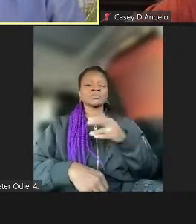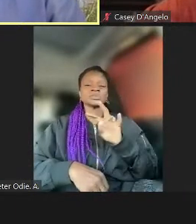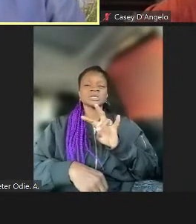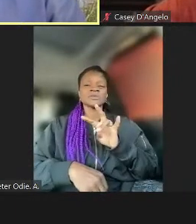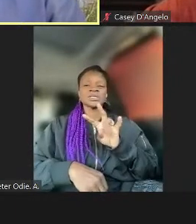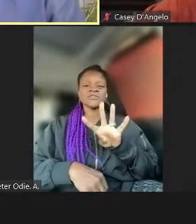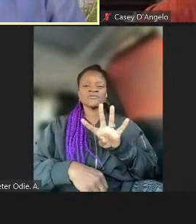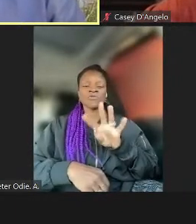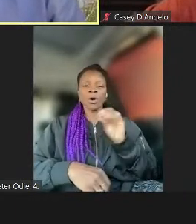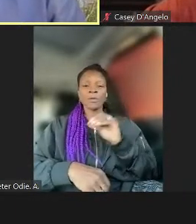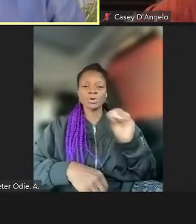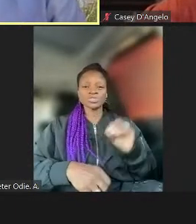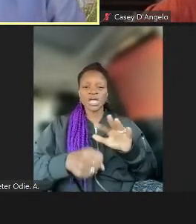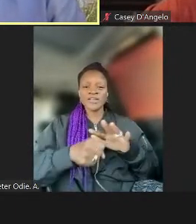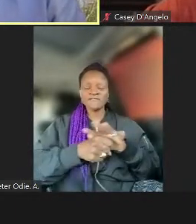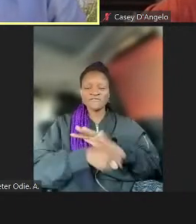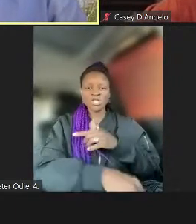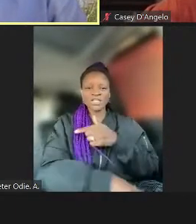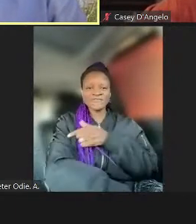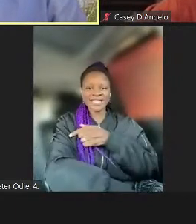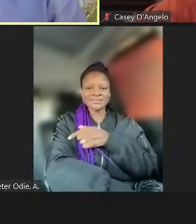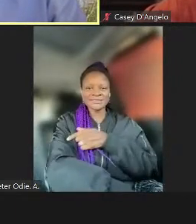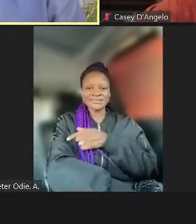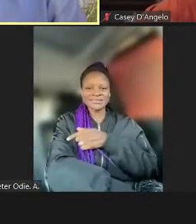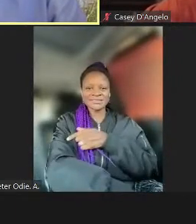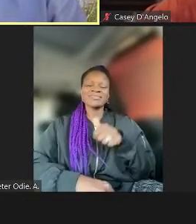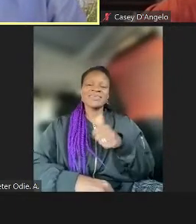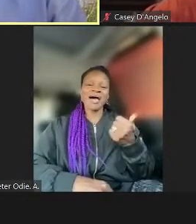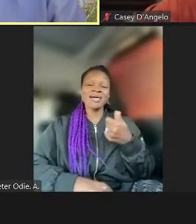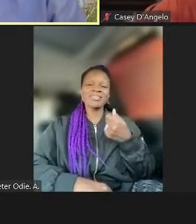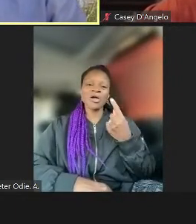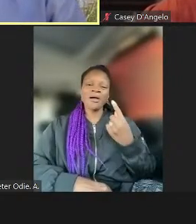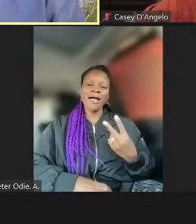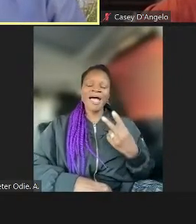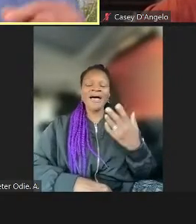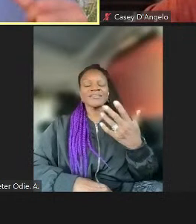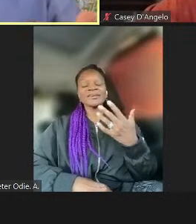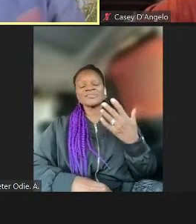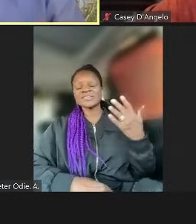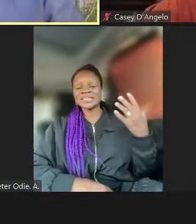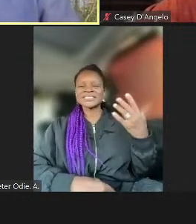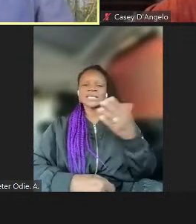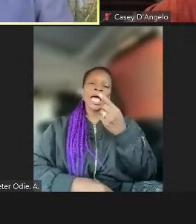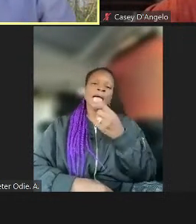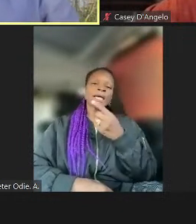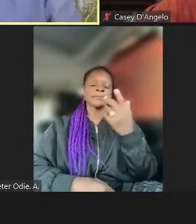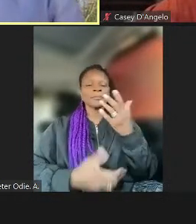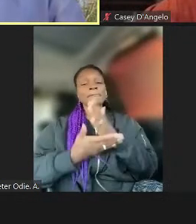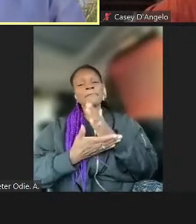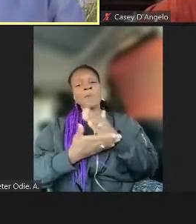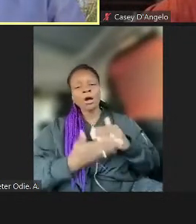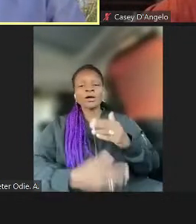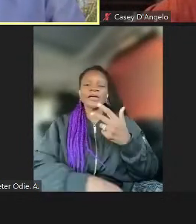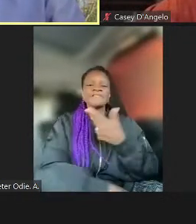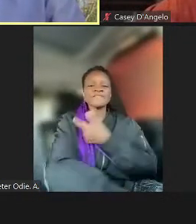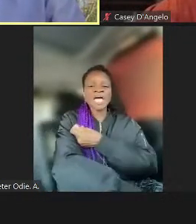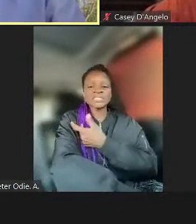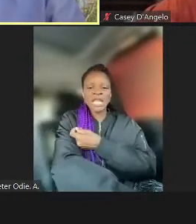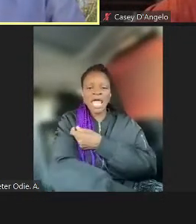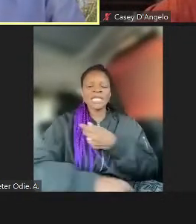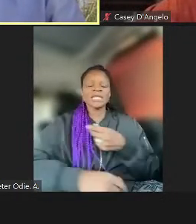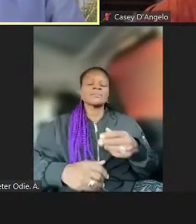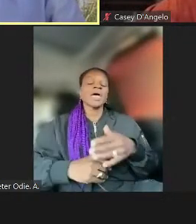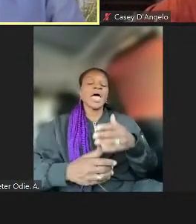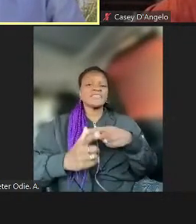están 74% casi completamente vacunados y un 8% parcialmente vacunados. Y eso es